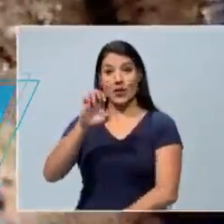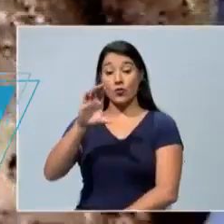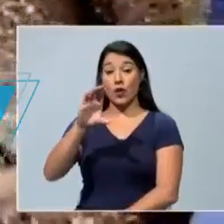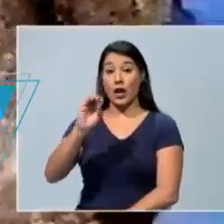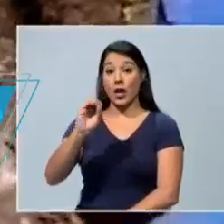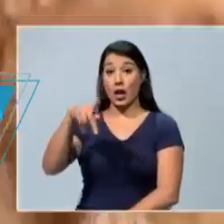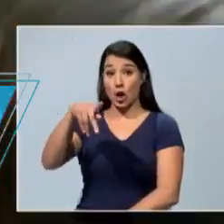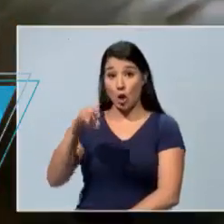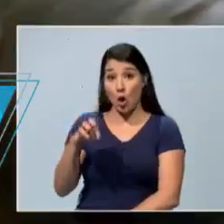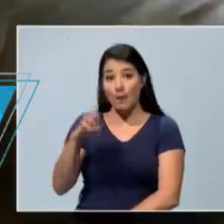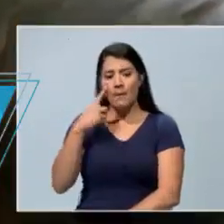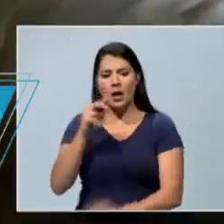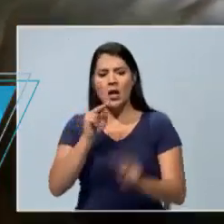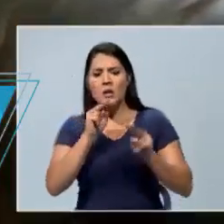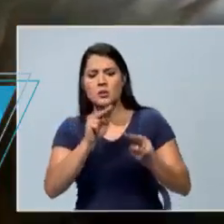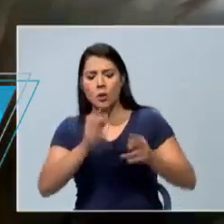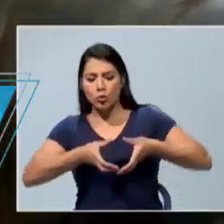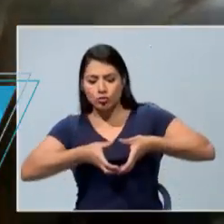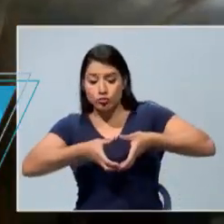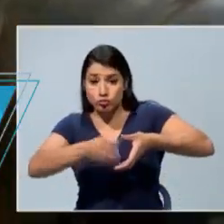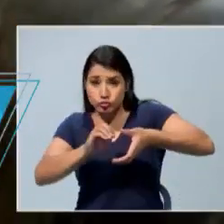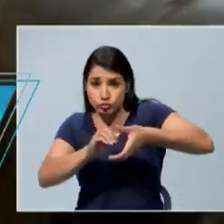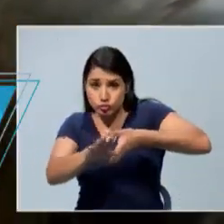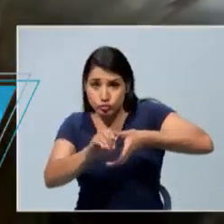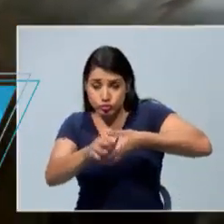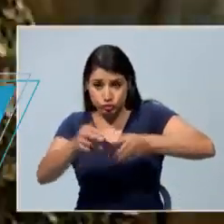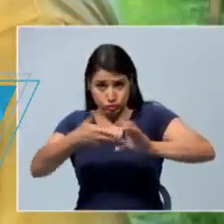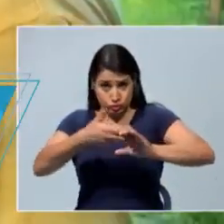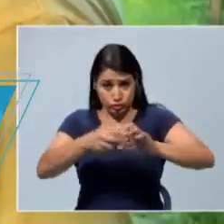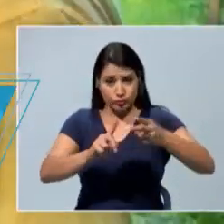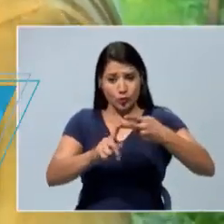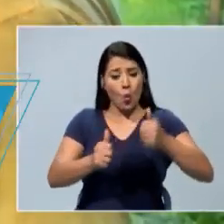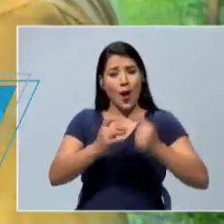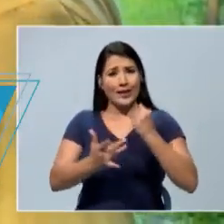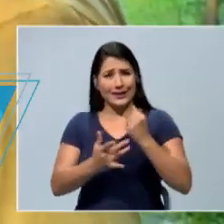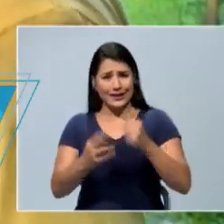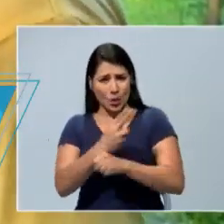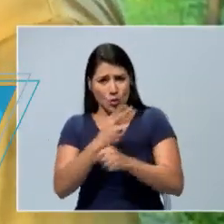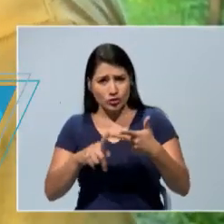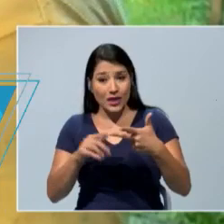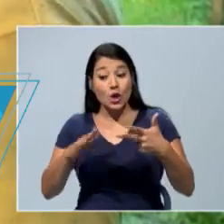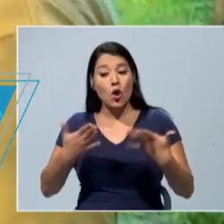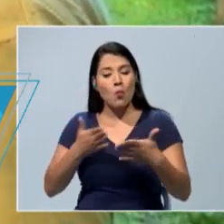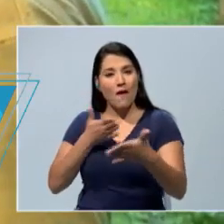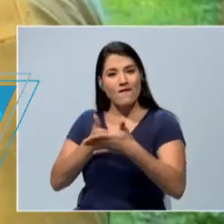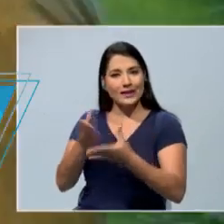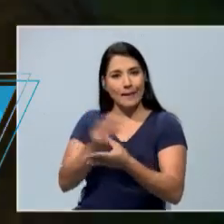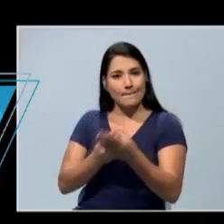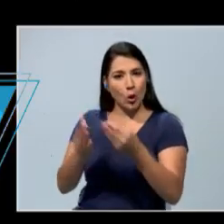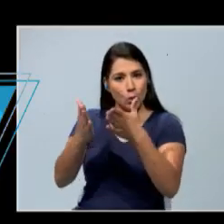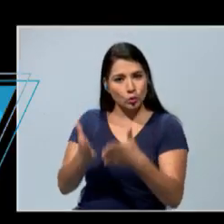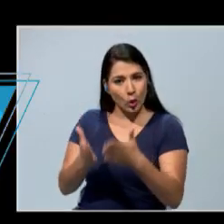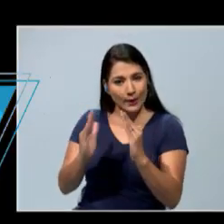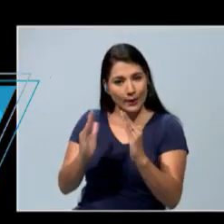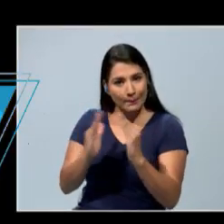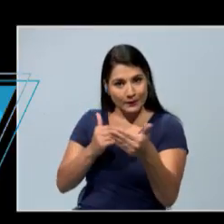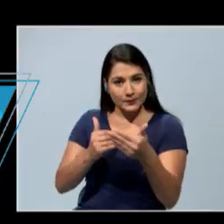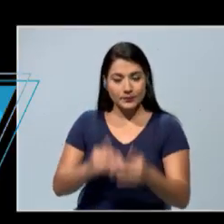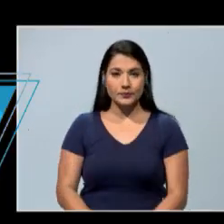poliducto, las técnicas que utilizan estas mafias y el daño que causan a los productores locales.